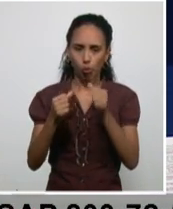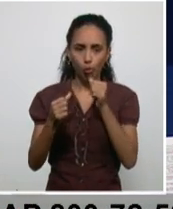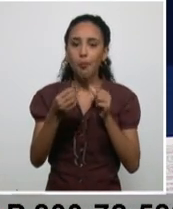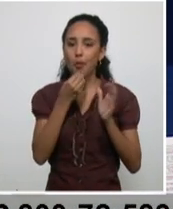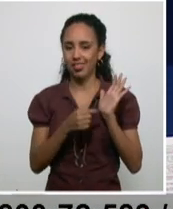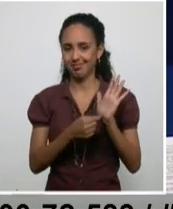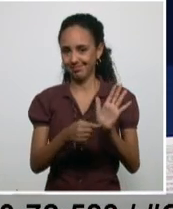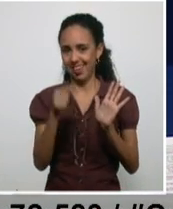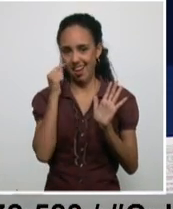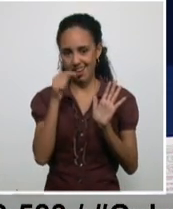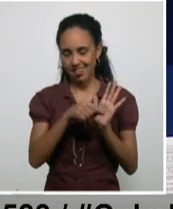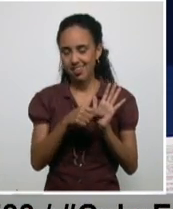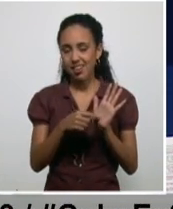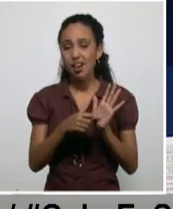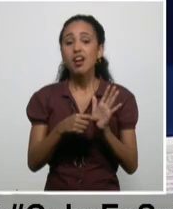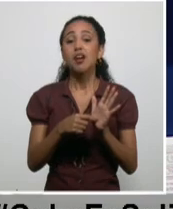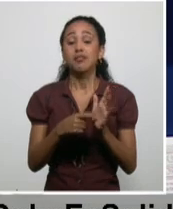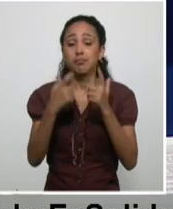para nuestra población,